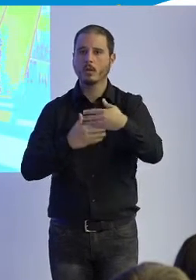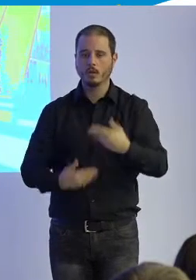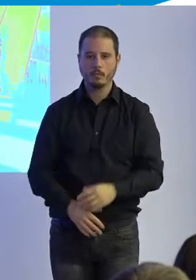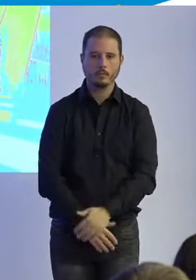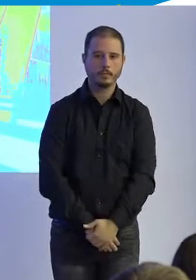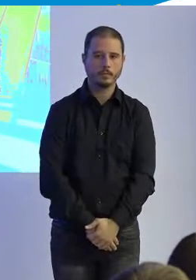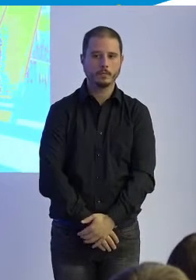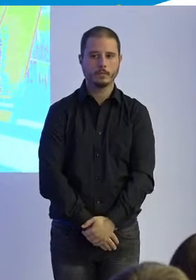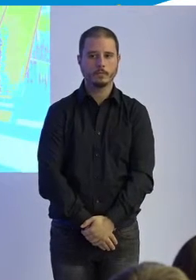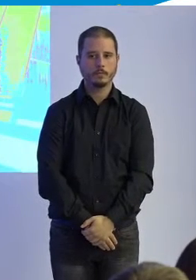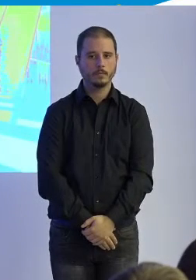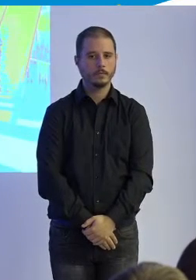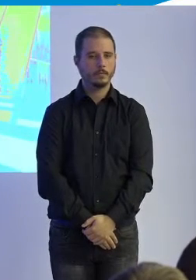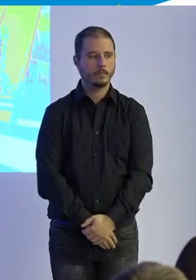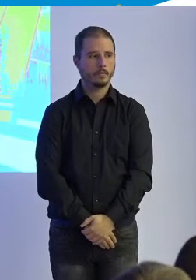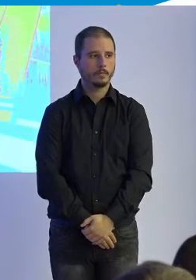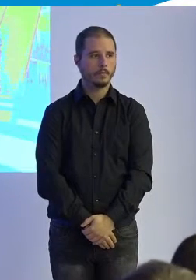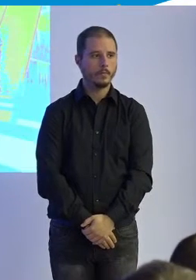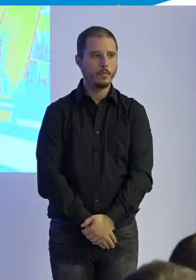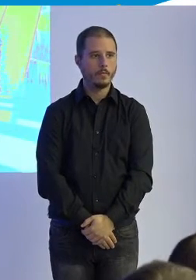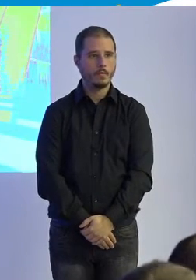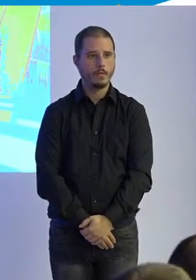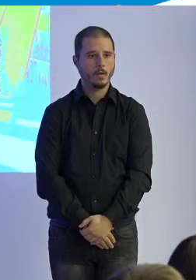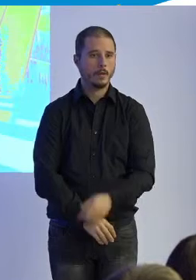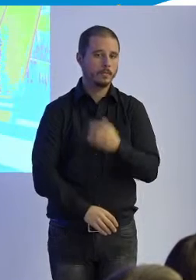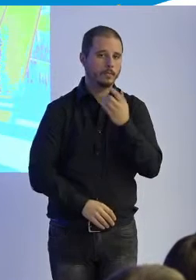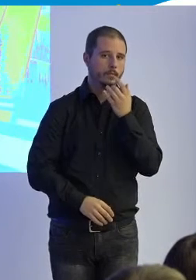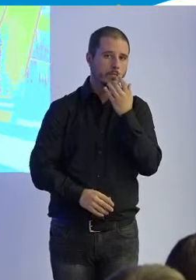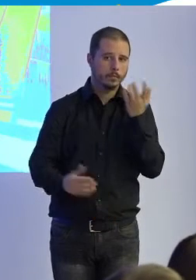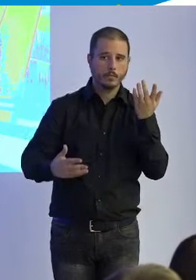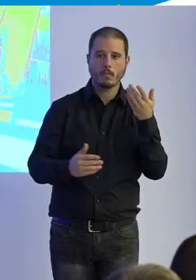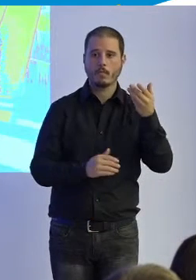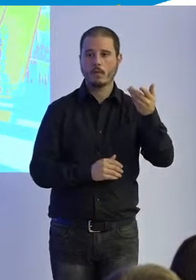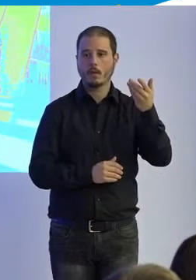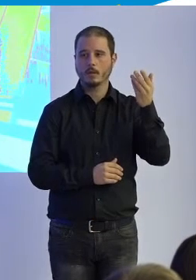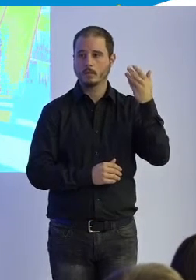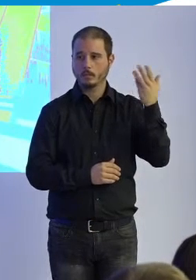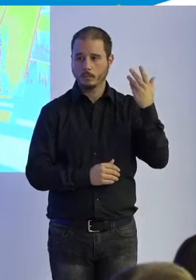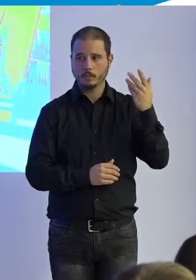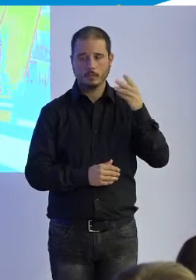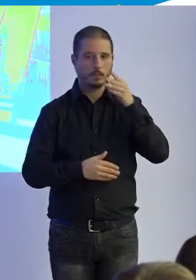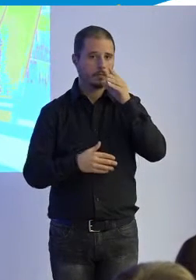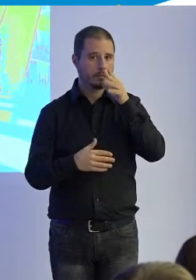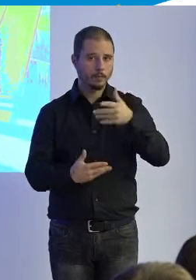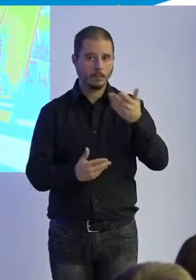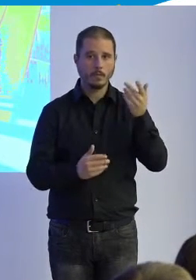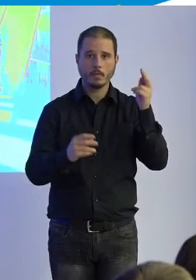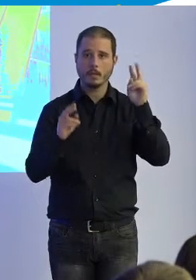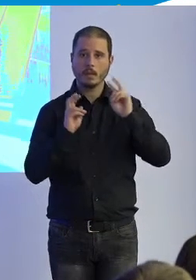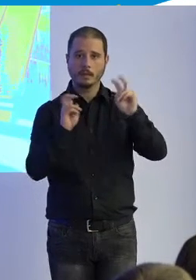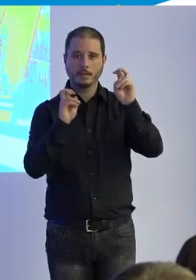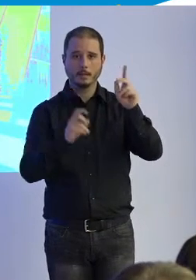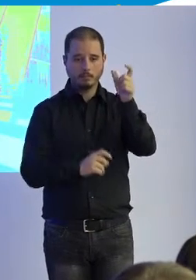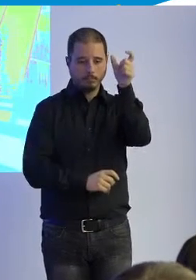Pues, bueno, Dale. conectándolo un poco con lo que estaba terminando de decir ahora sobre el tema de